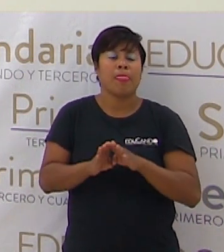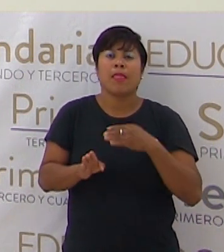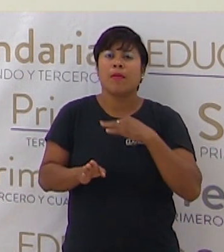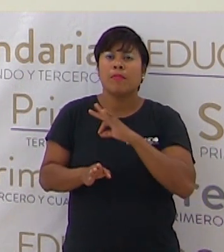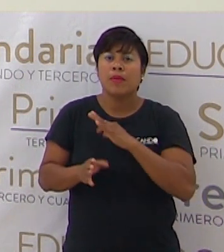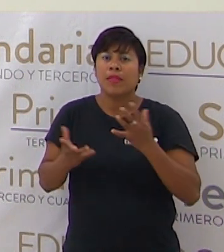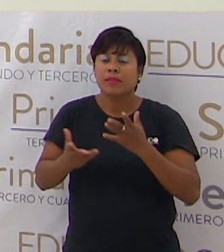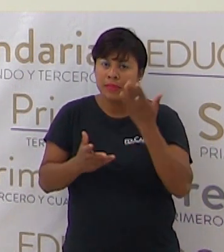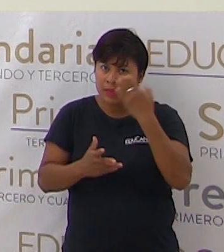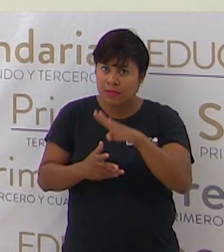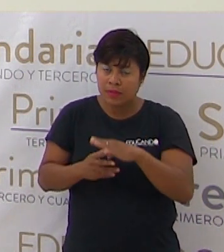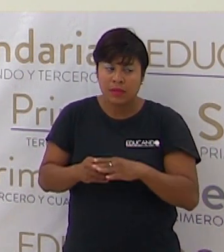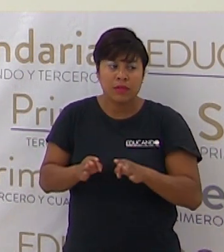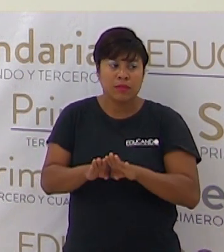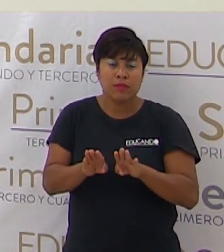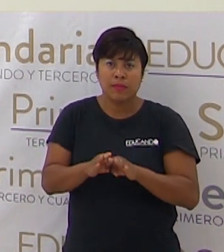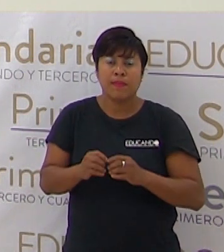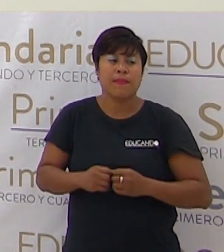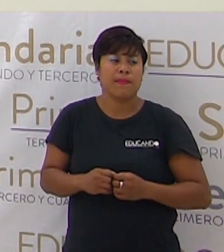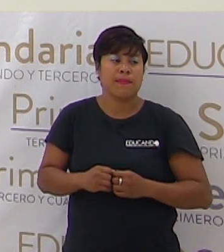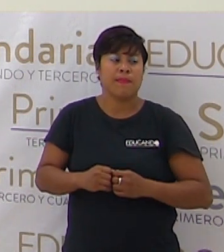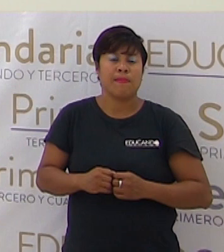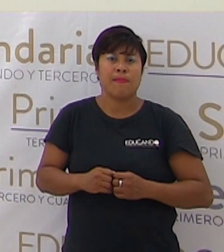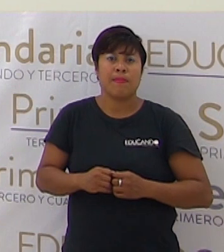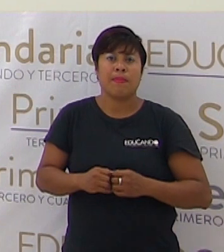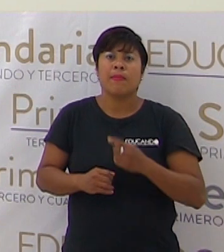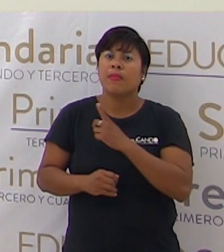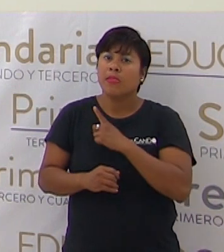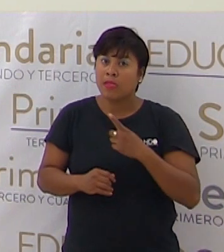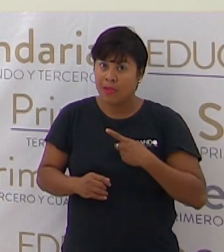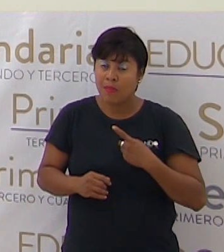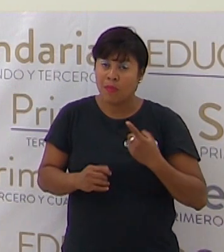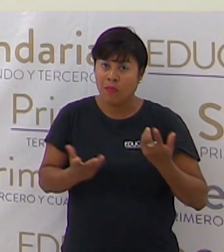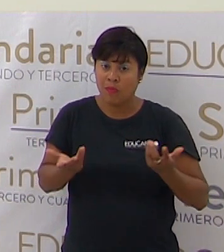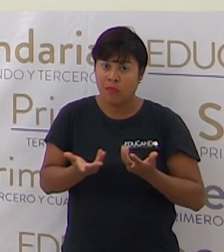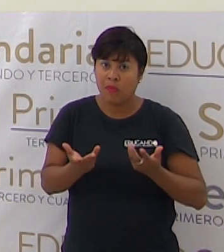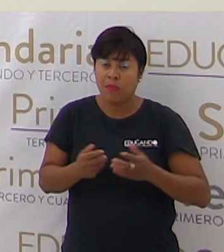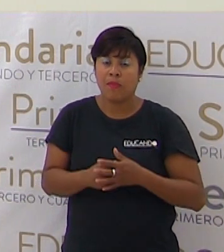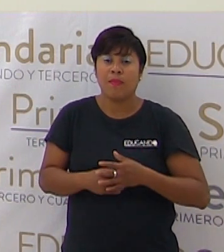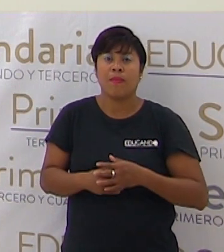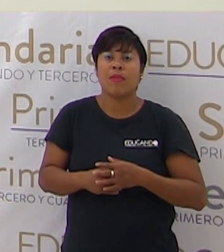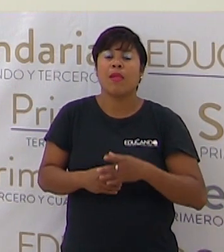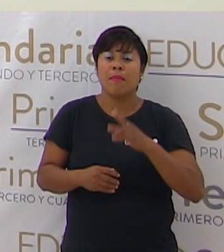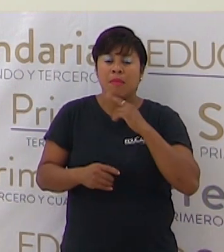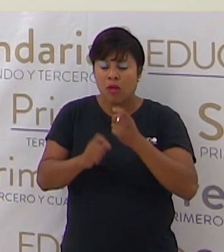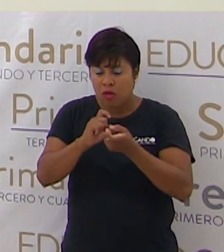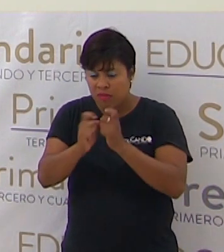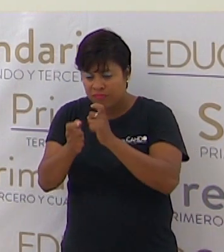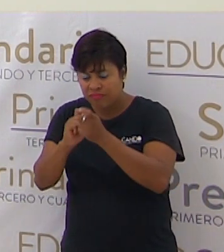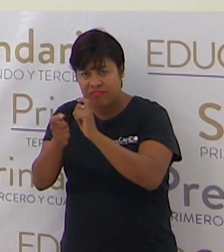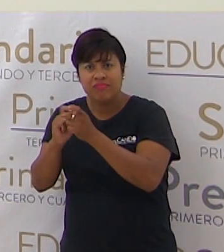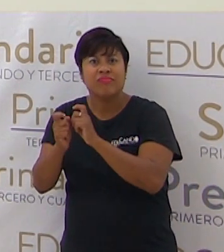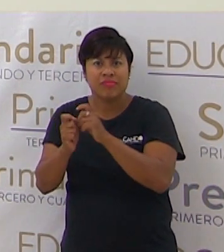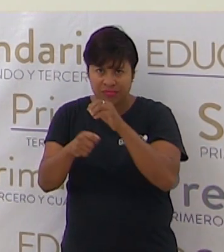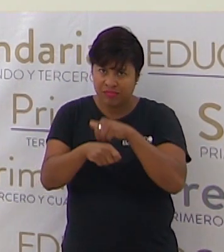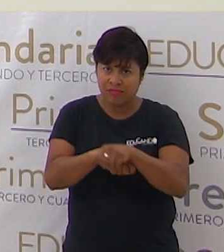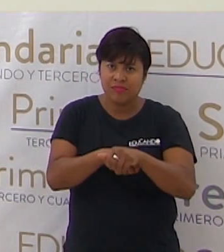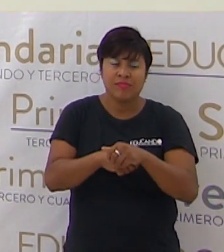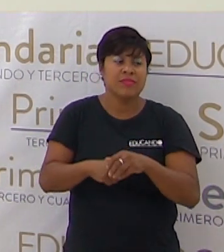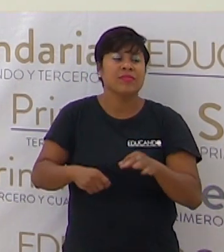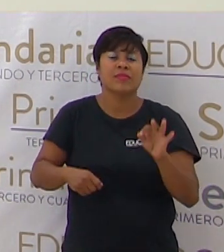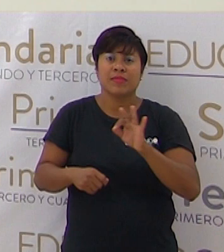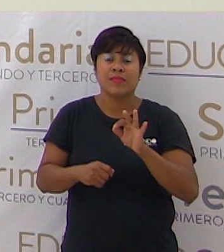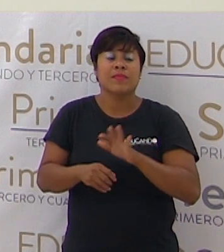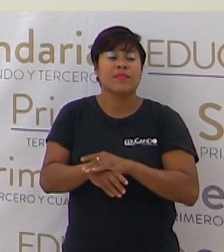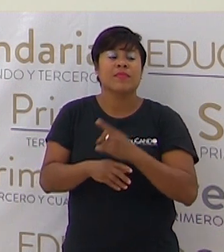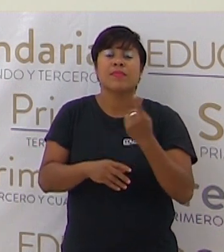hacer para saberlo? Tengo que ir a lo mejor descomponiendo, ¿verdad? ¿Por